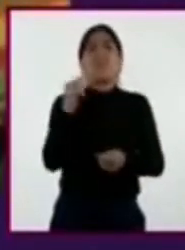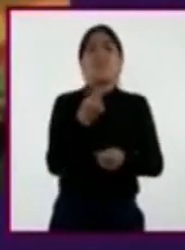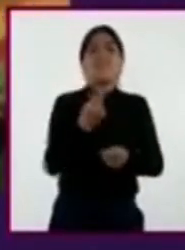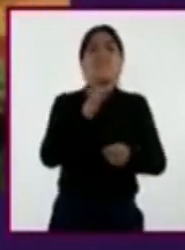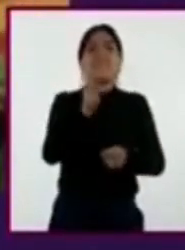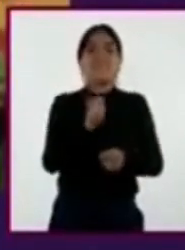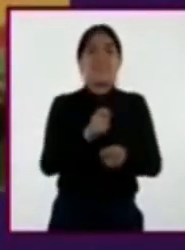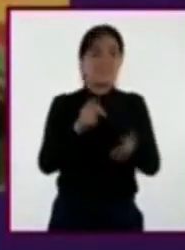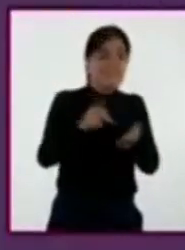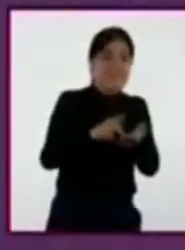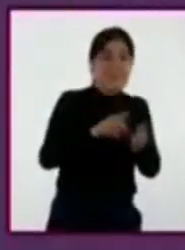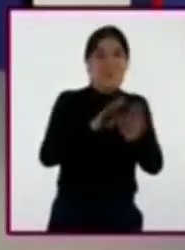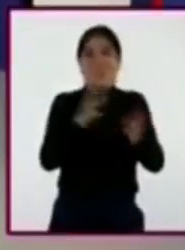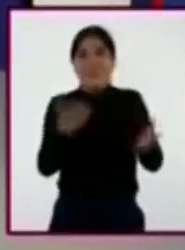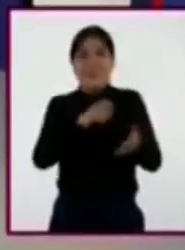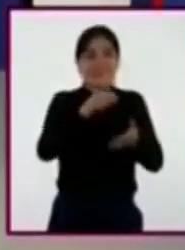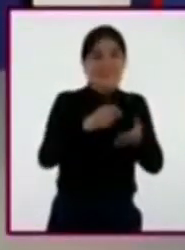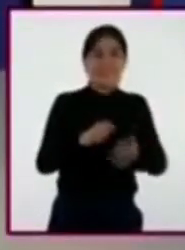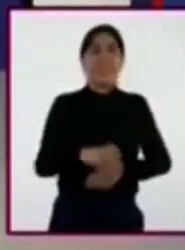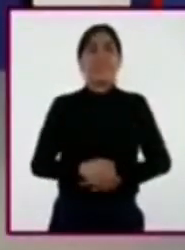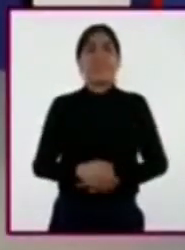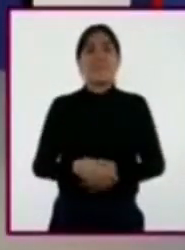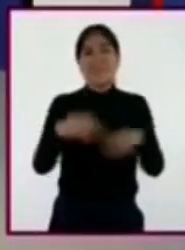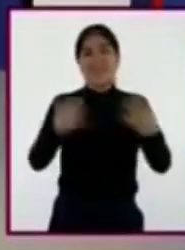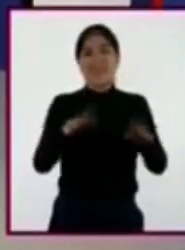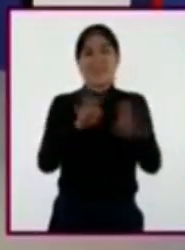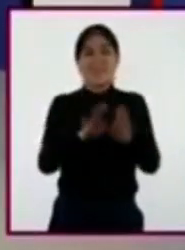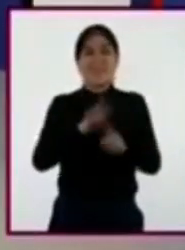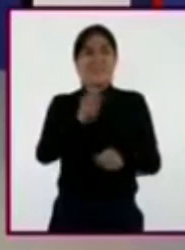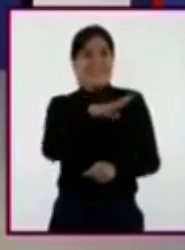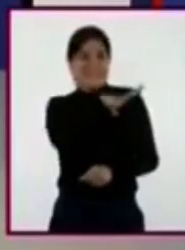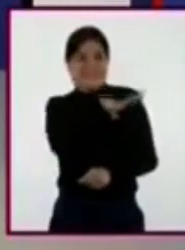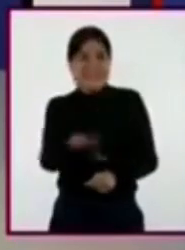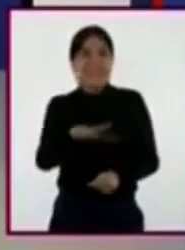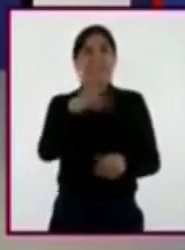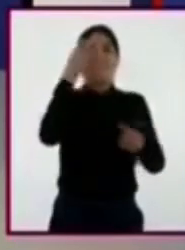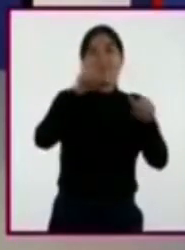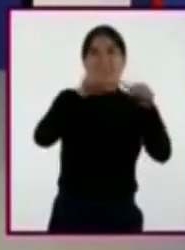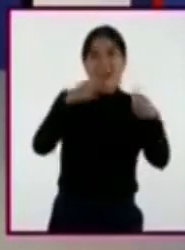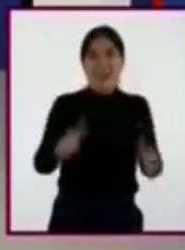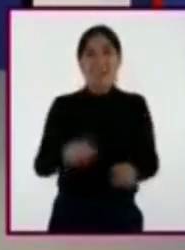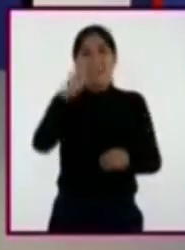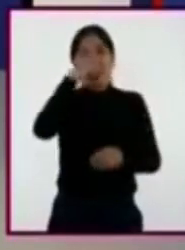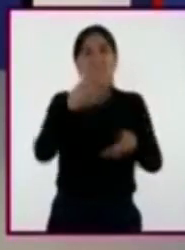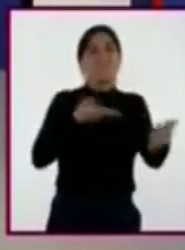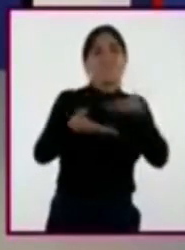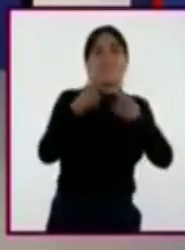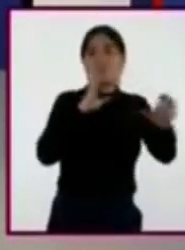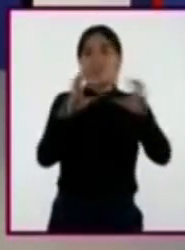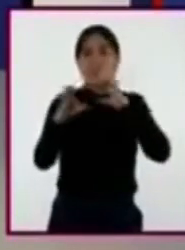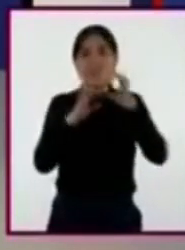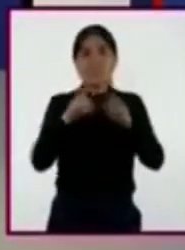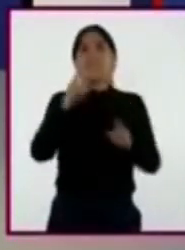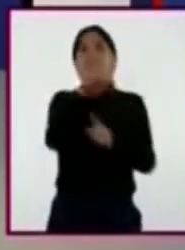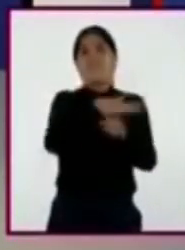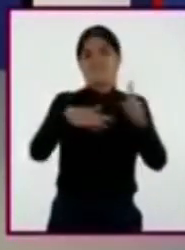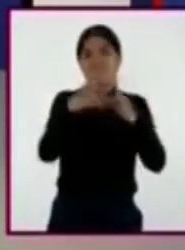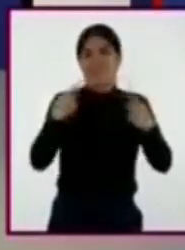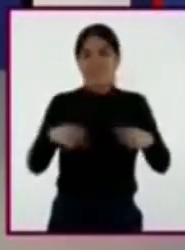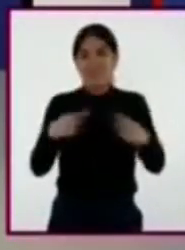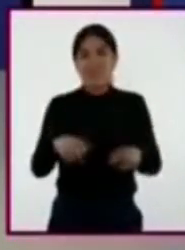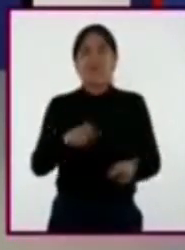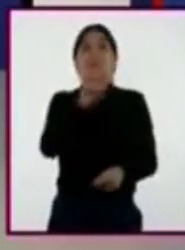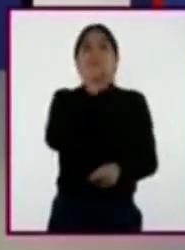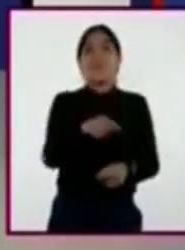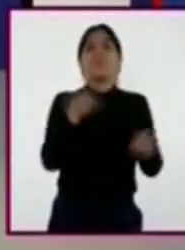pluma atómica. Es impresionante cómo el arte se vuelve un canal de comunicación en nuestra sociedad y al mismo